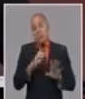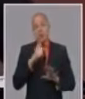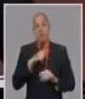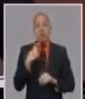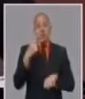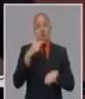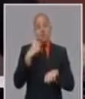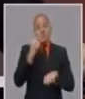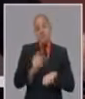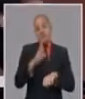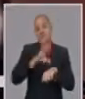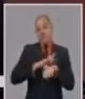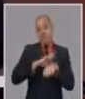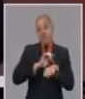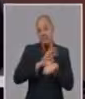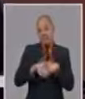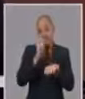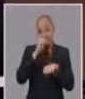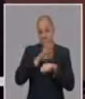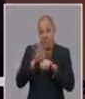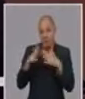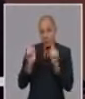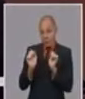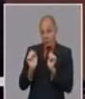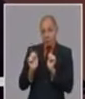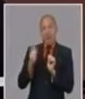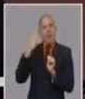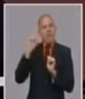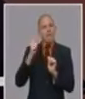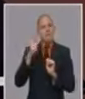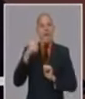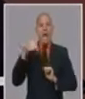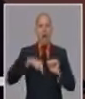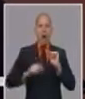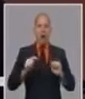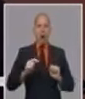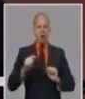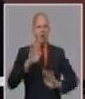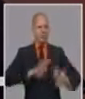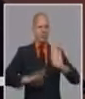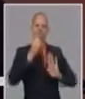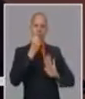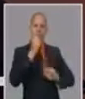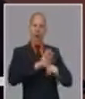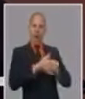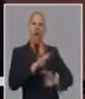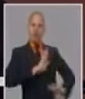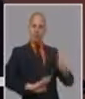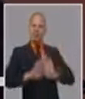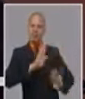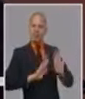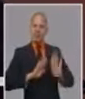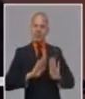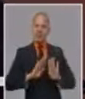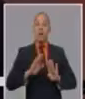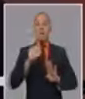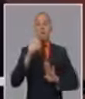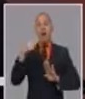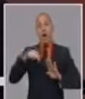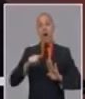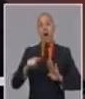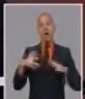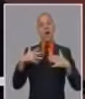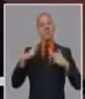ser, pues, tener pues esa posibilidad de que le entre otra enfermedad, como diríamos en buen cubano. Son parte de las cosas que se